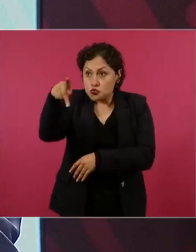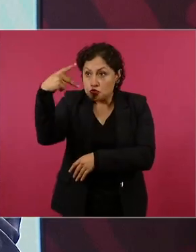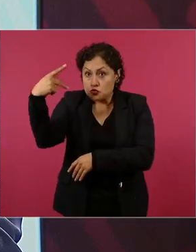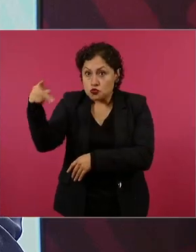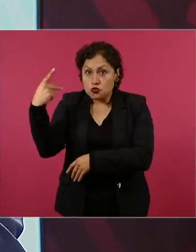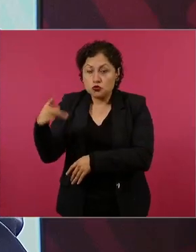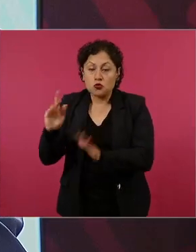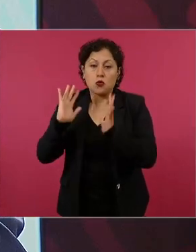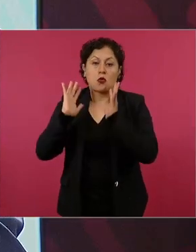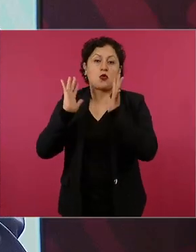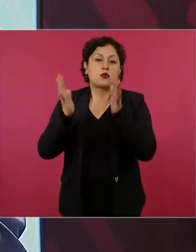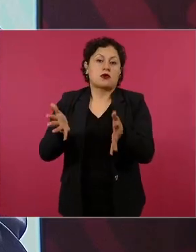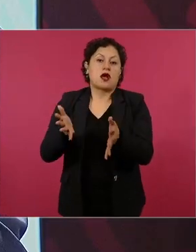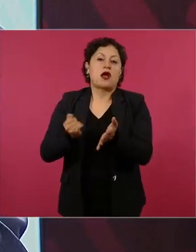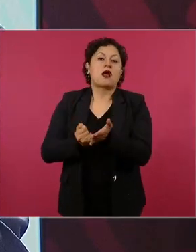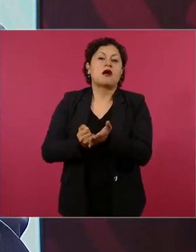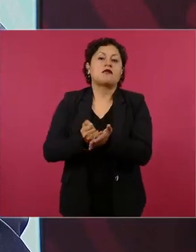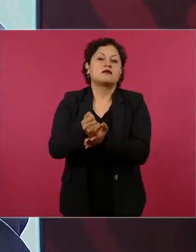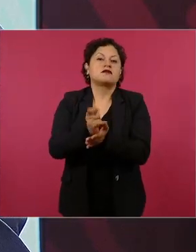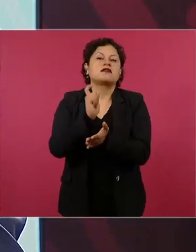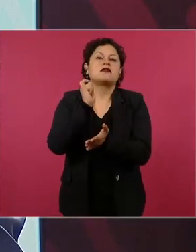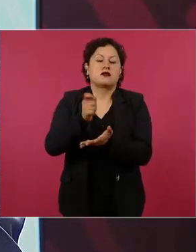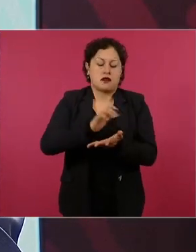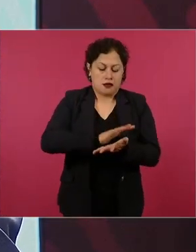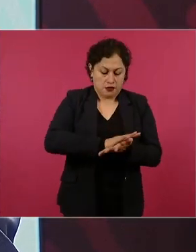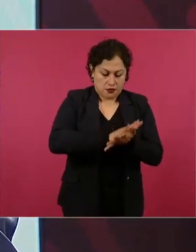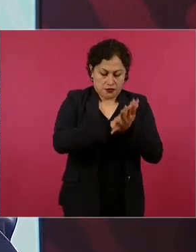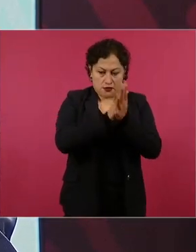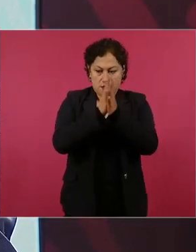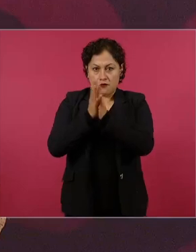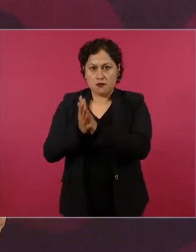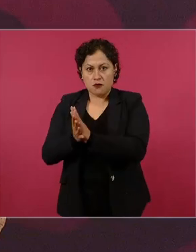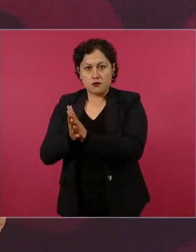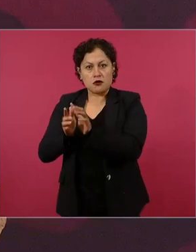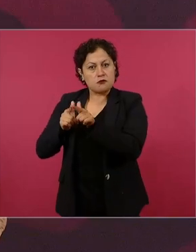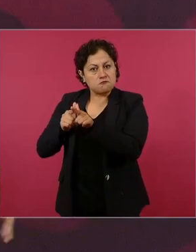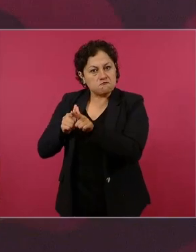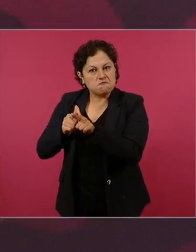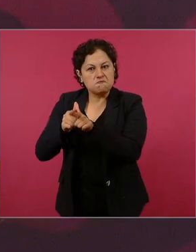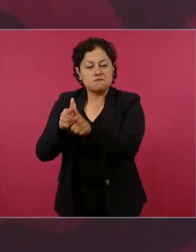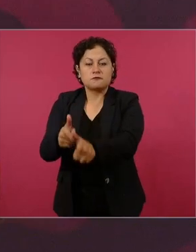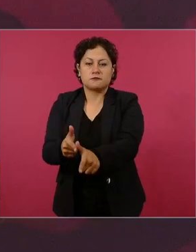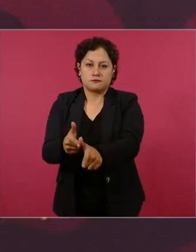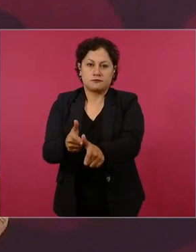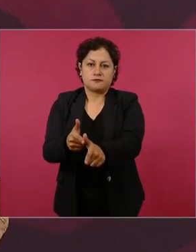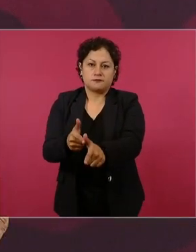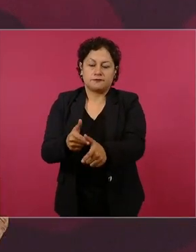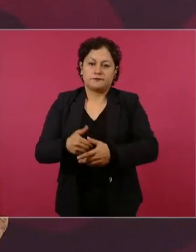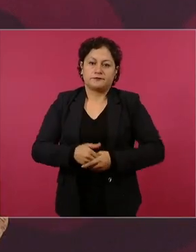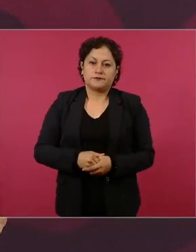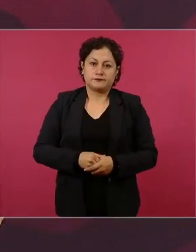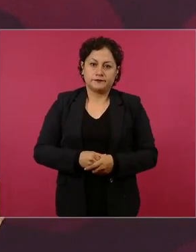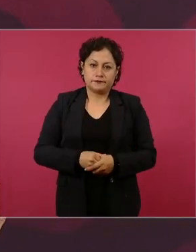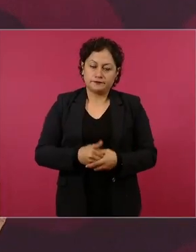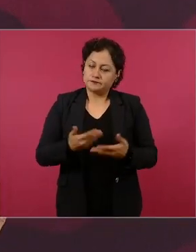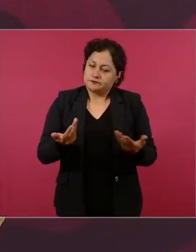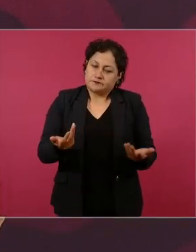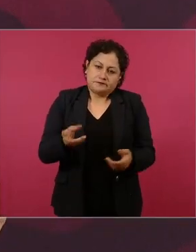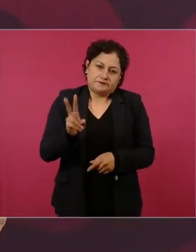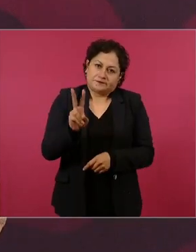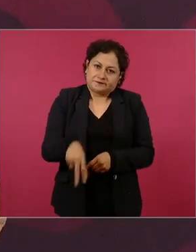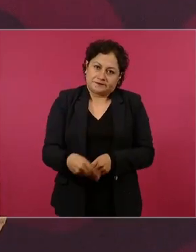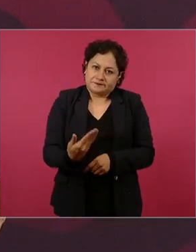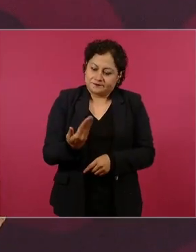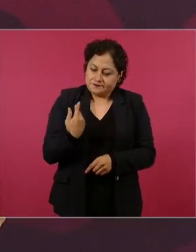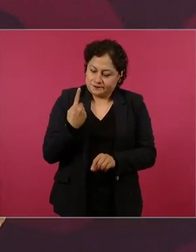que continúe la transformación. Fue muy contundente el